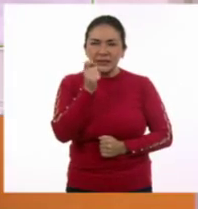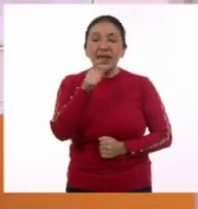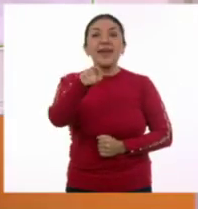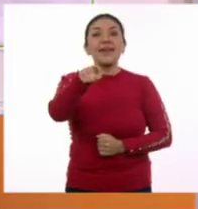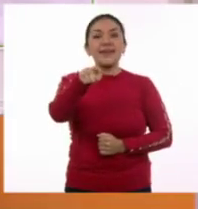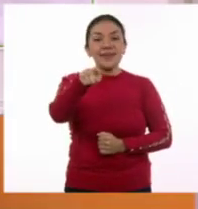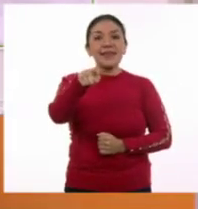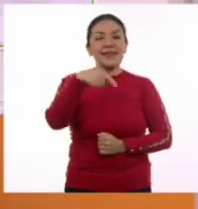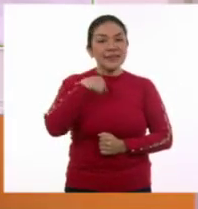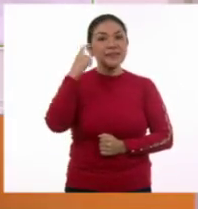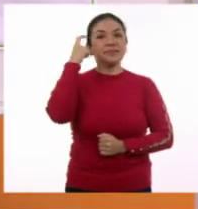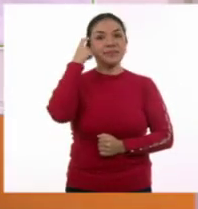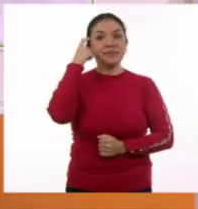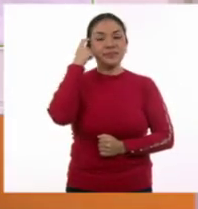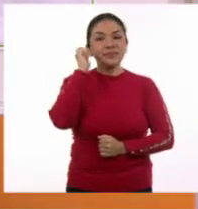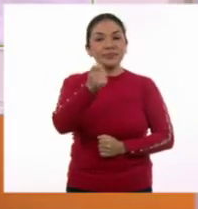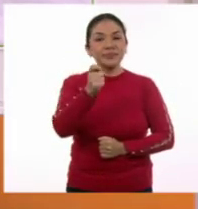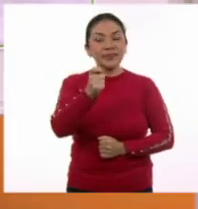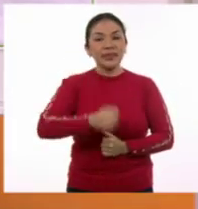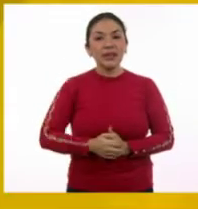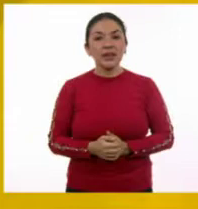que más que más